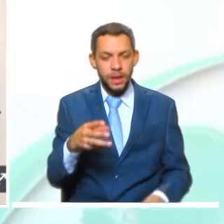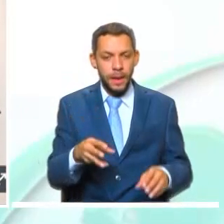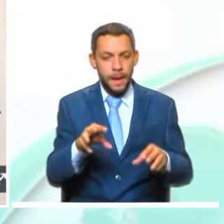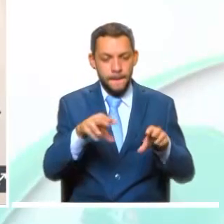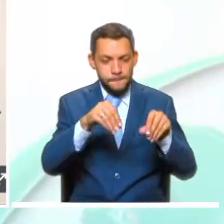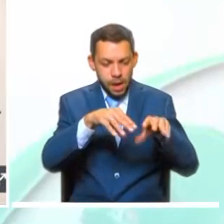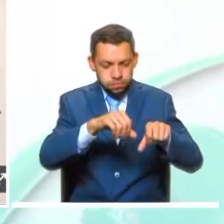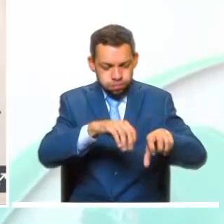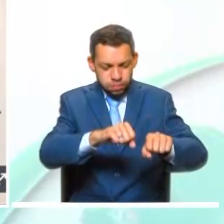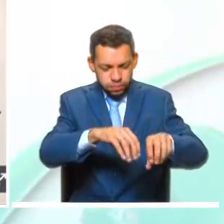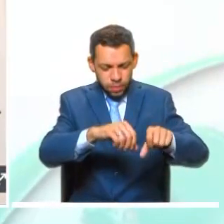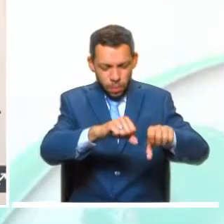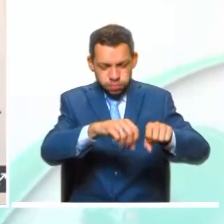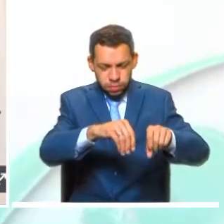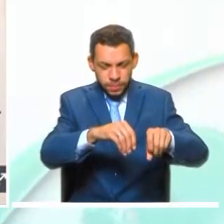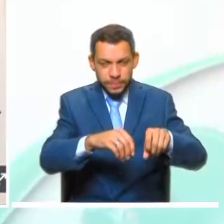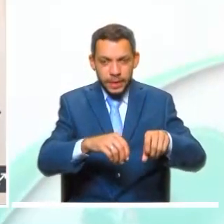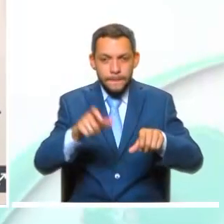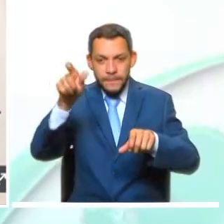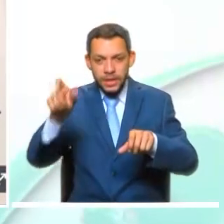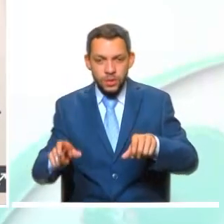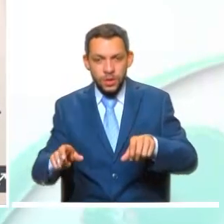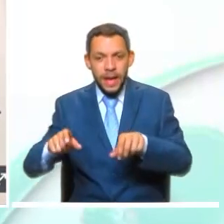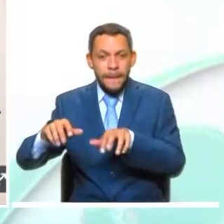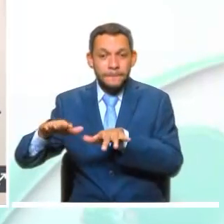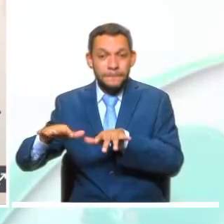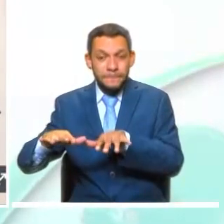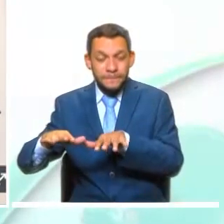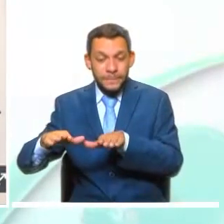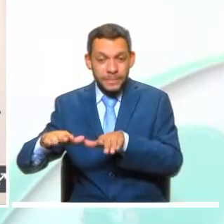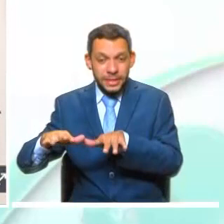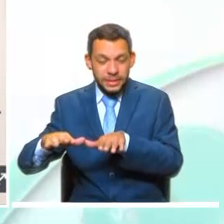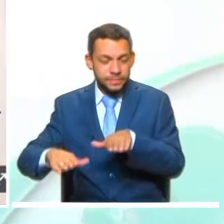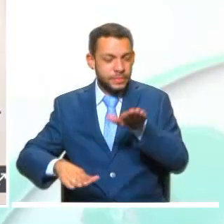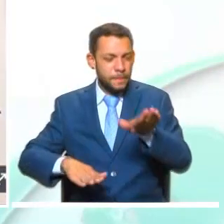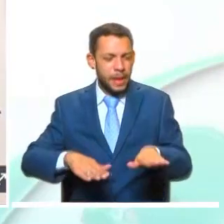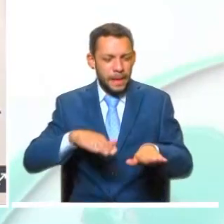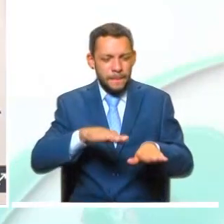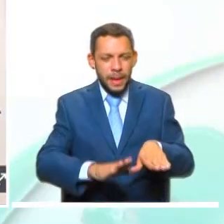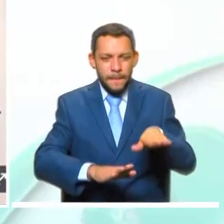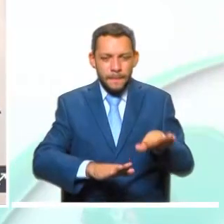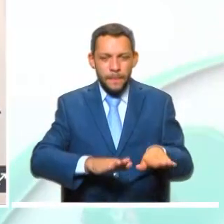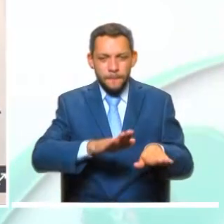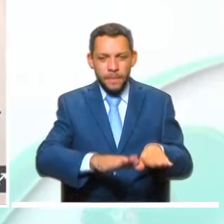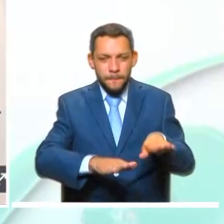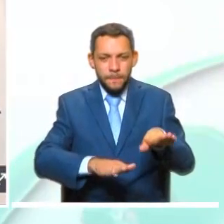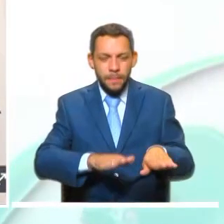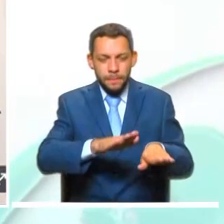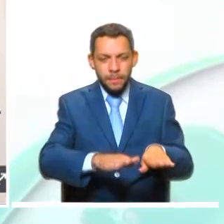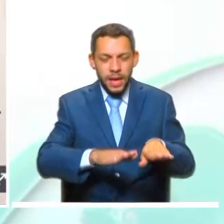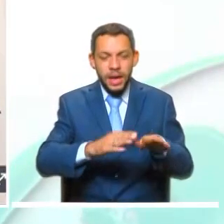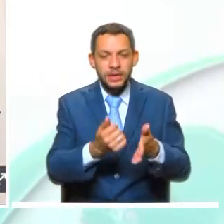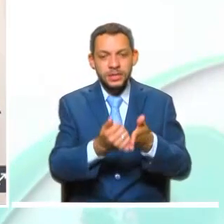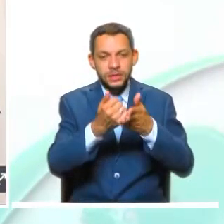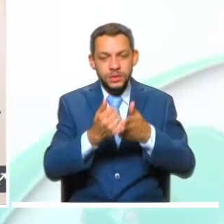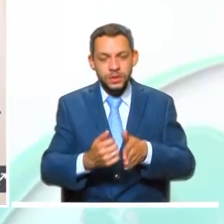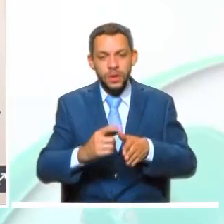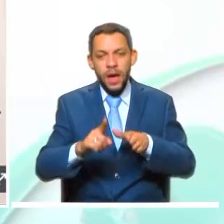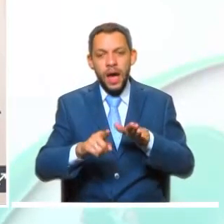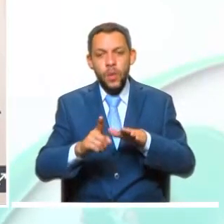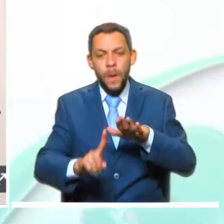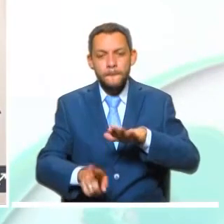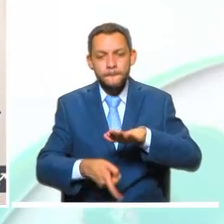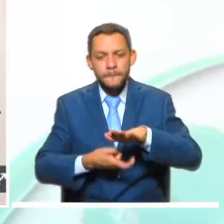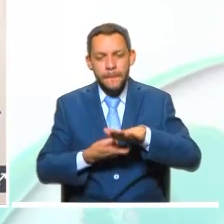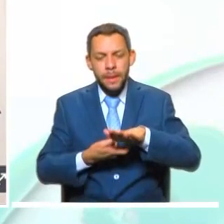y machacan eso y machacan machaca y sirve mucho para el espolón calcáneo que es la fascitis plantar